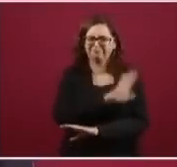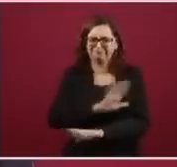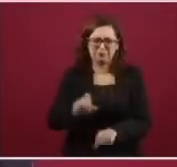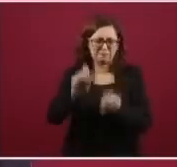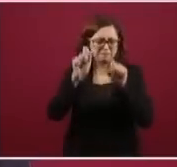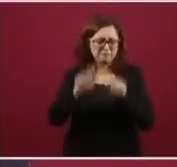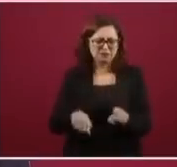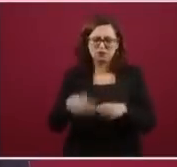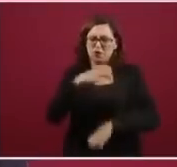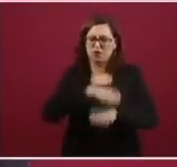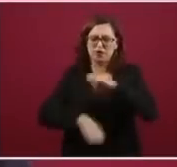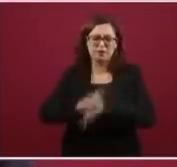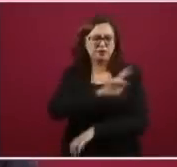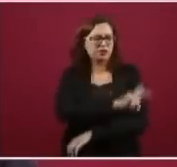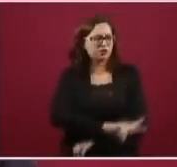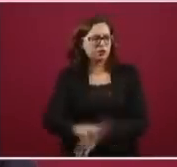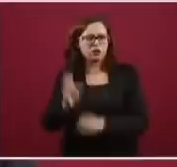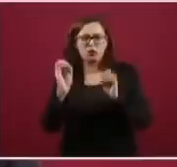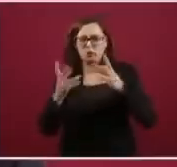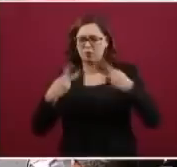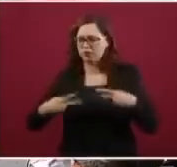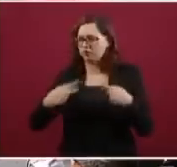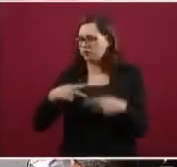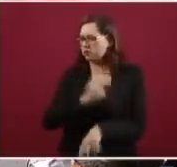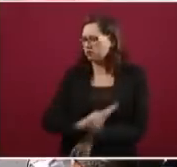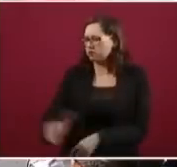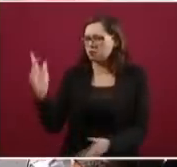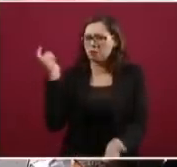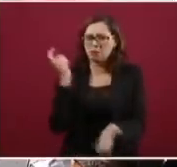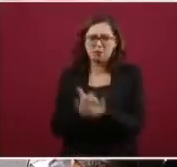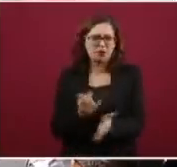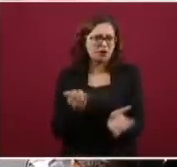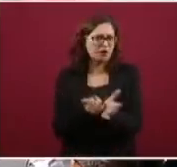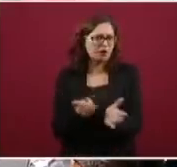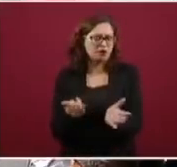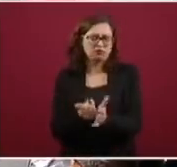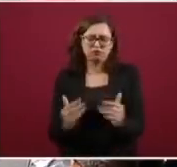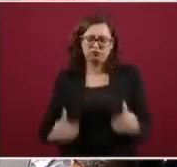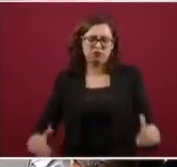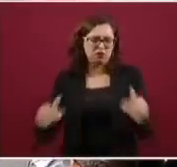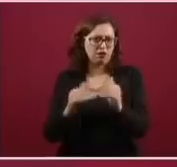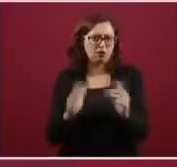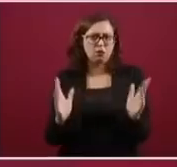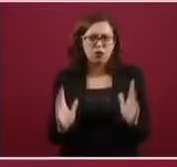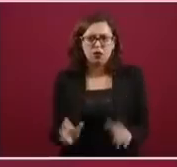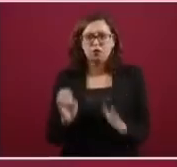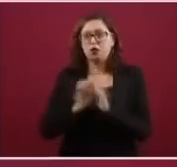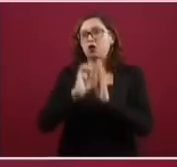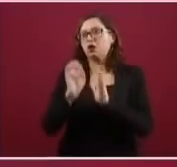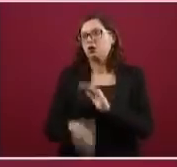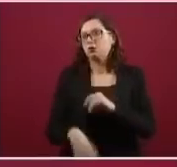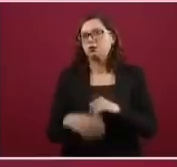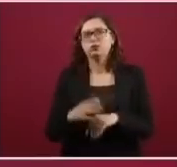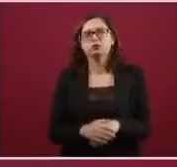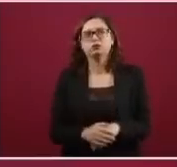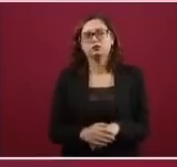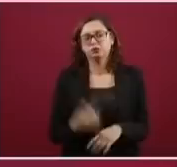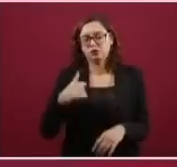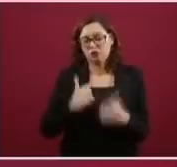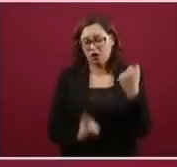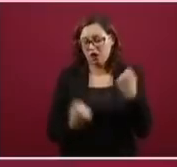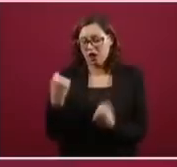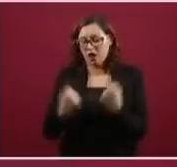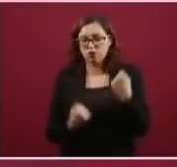todas las empresas o todos los ciudadanos es decir cuando se cuando se renta un vehículo a través de una plataforma